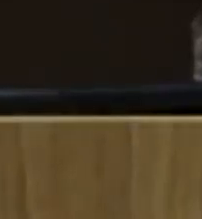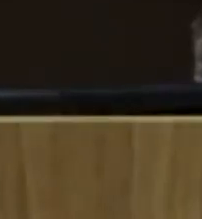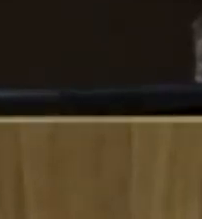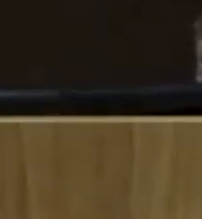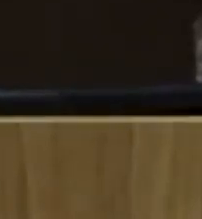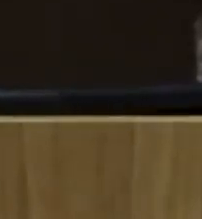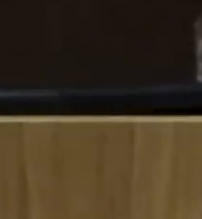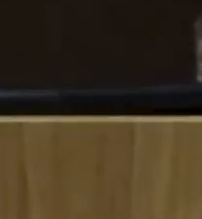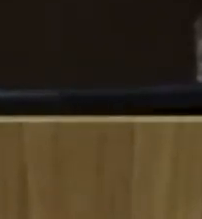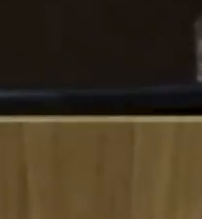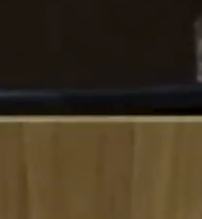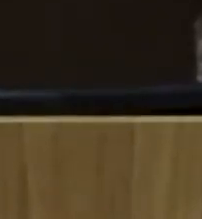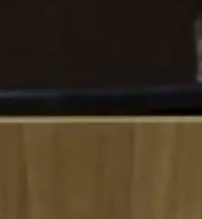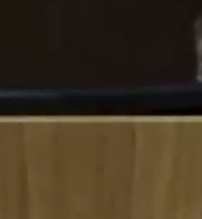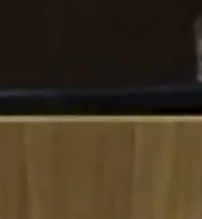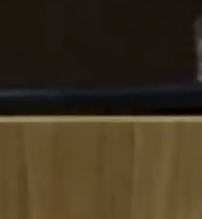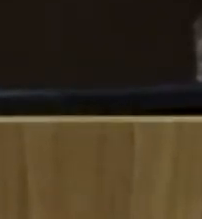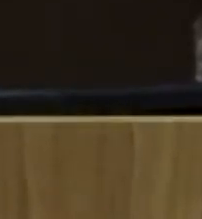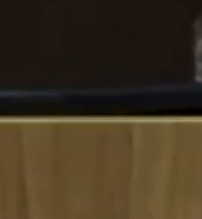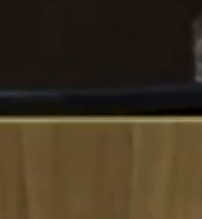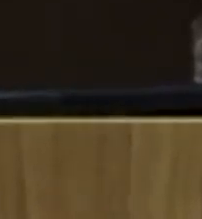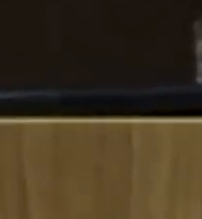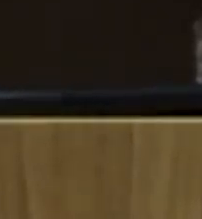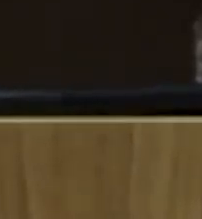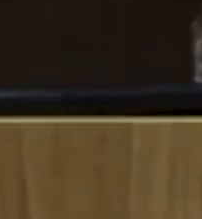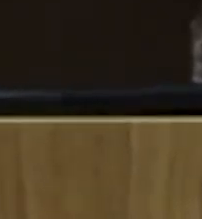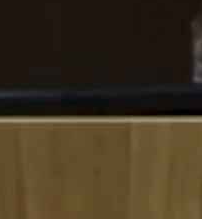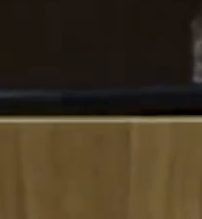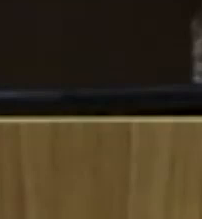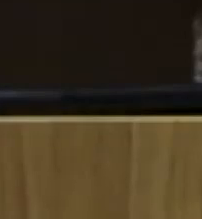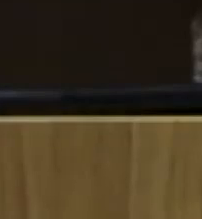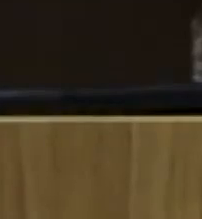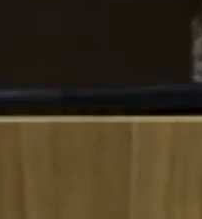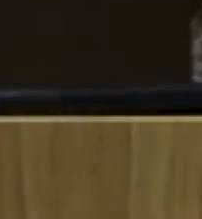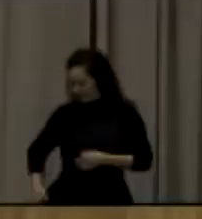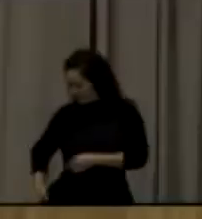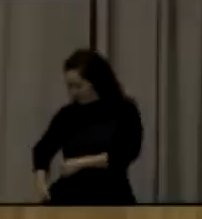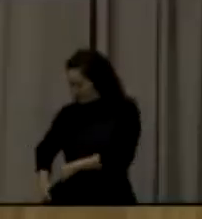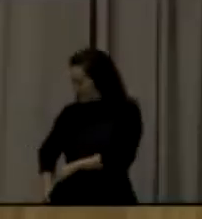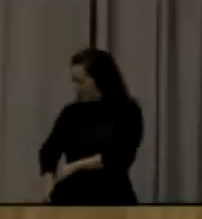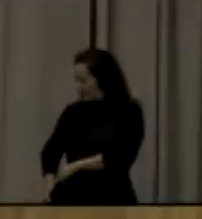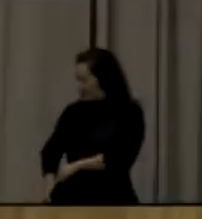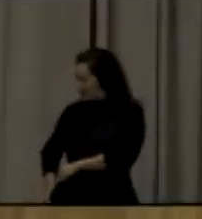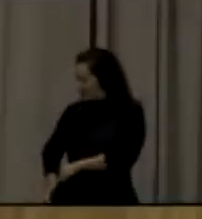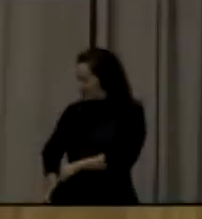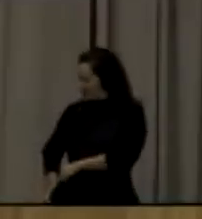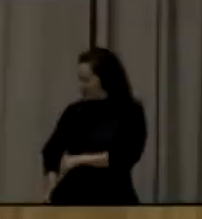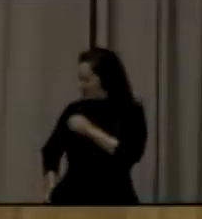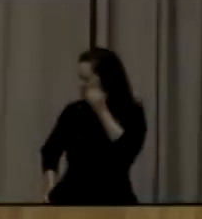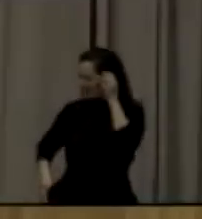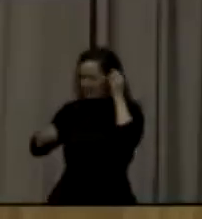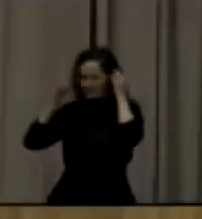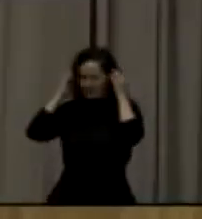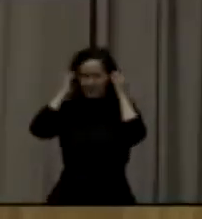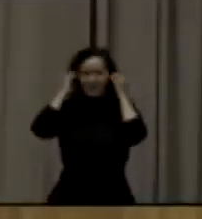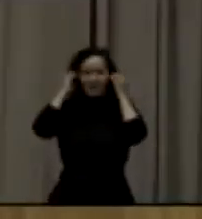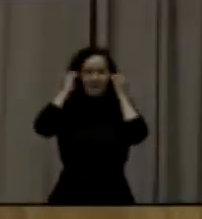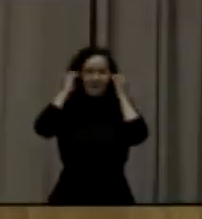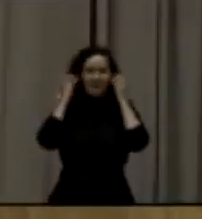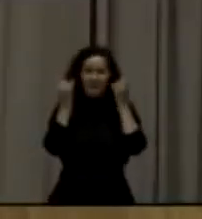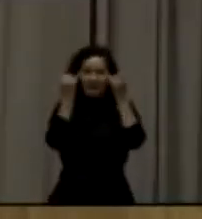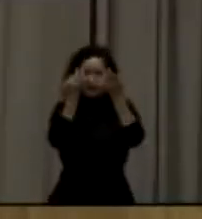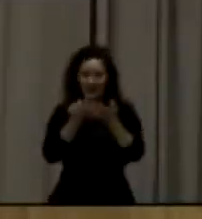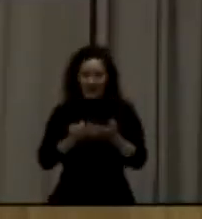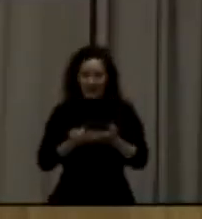argentino. y solo espero para la Y eso traducción espero hablar que a tradução suficientemente falar lento como para suficientemente poder tranquilo para que entrar en possa